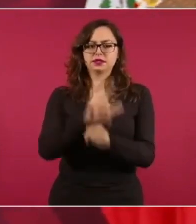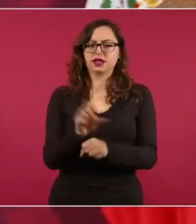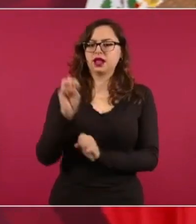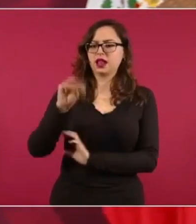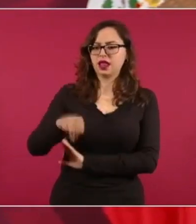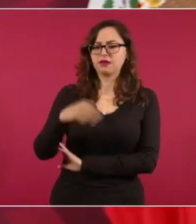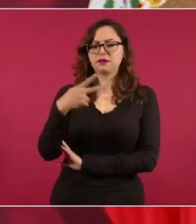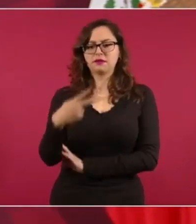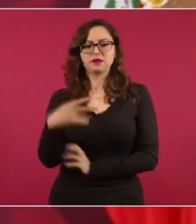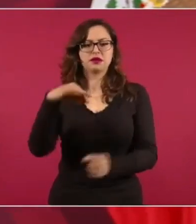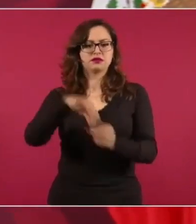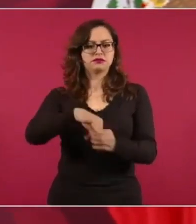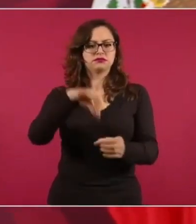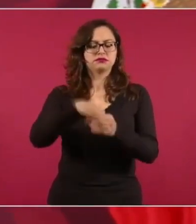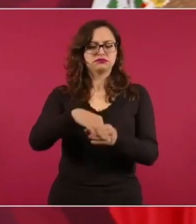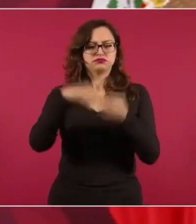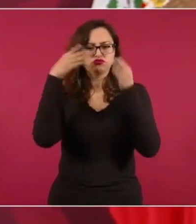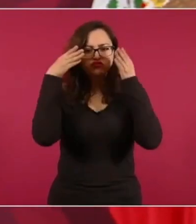Electoral,